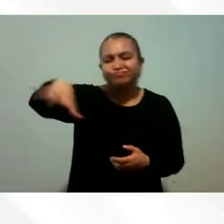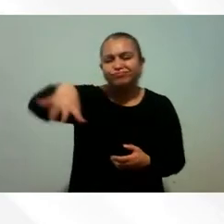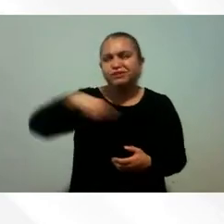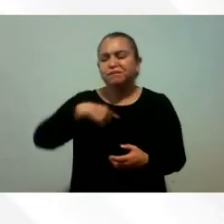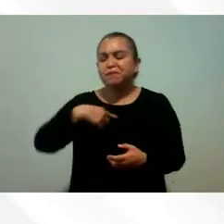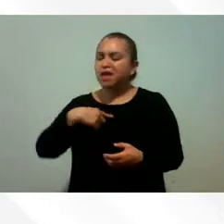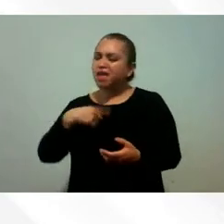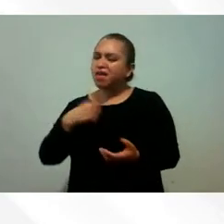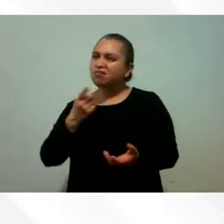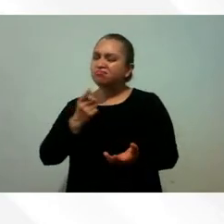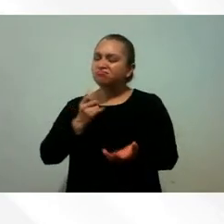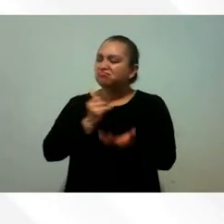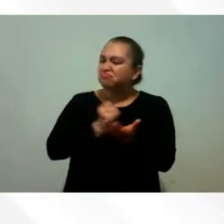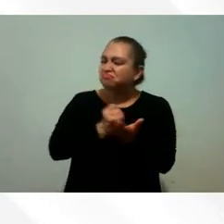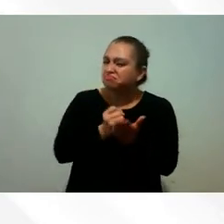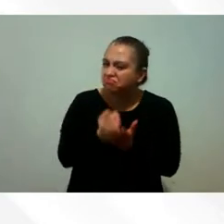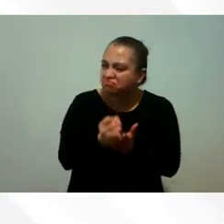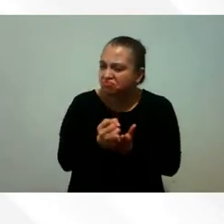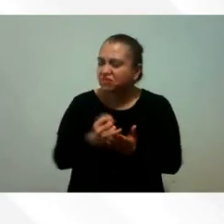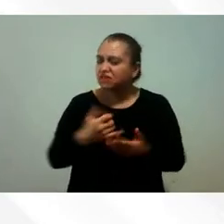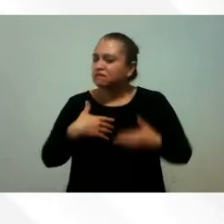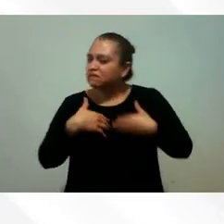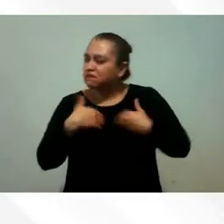buenas relaciones.